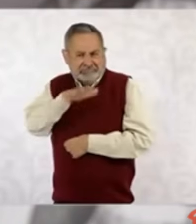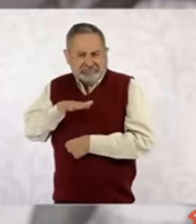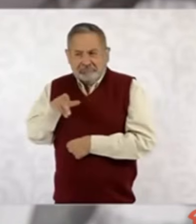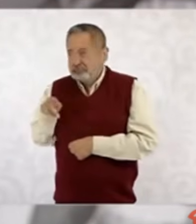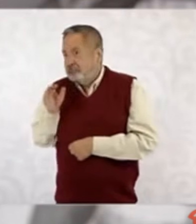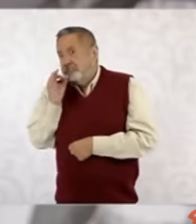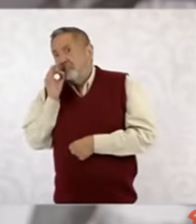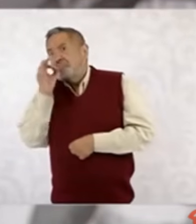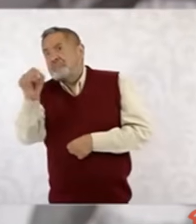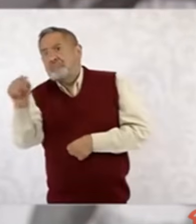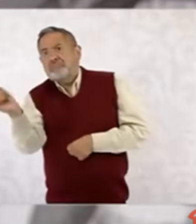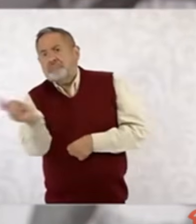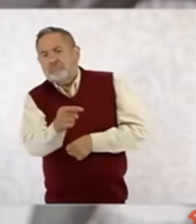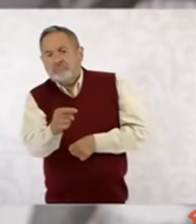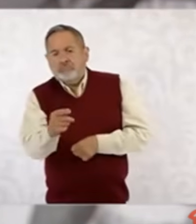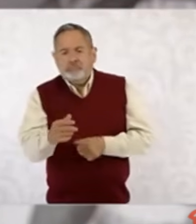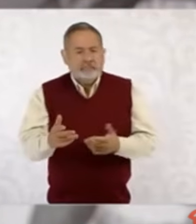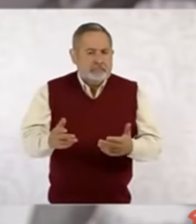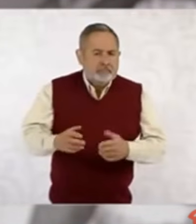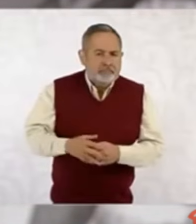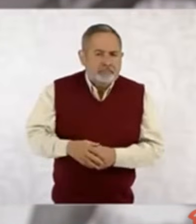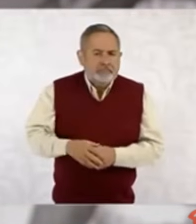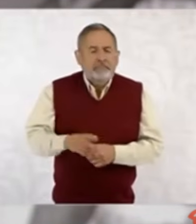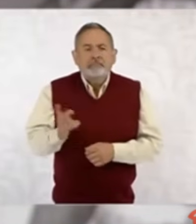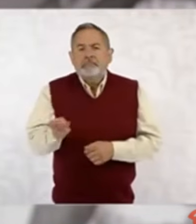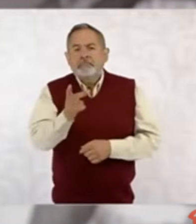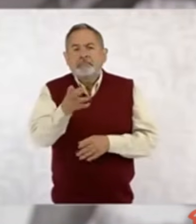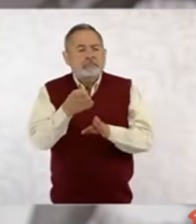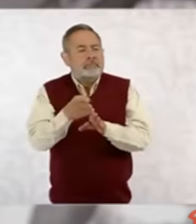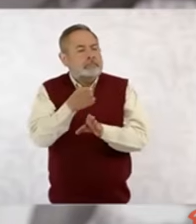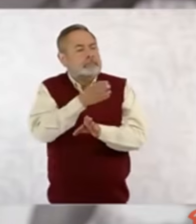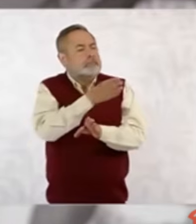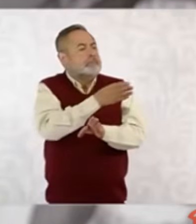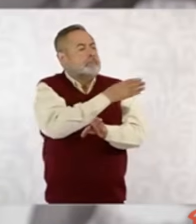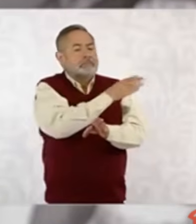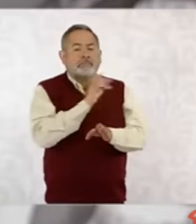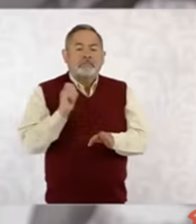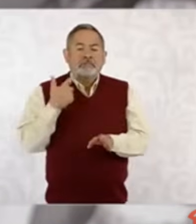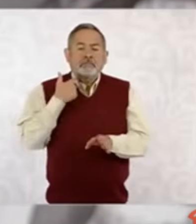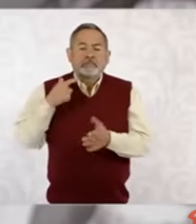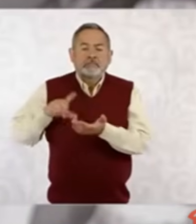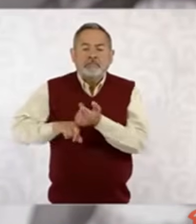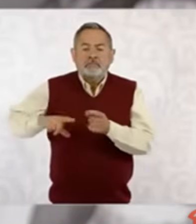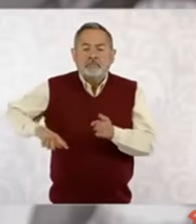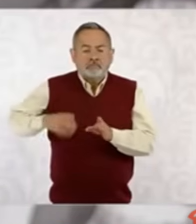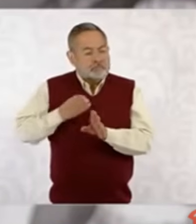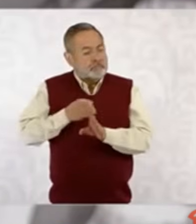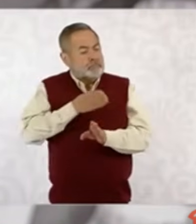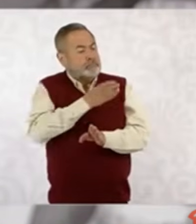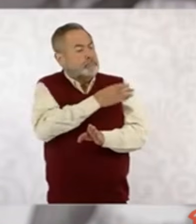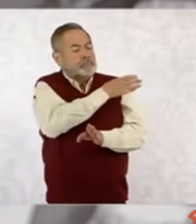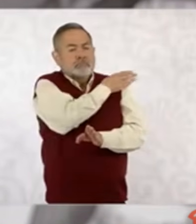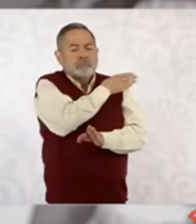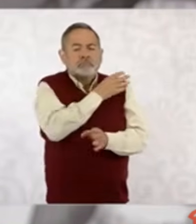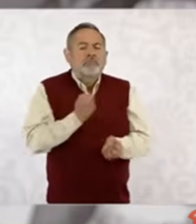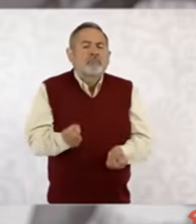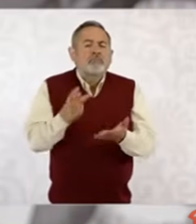Ahora tú dime, ¿cuántas denuncias previas se han presentado en los gobiernos anteriores desde la presidencia de la